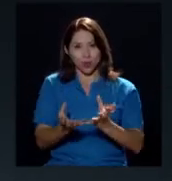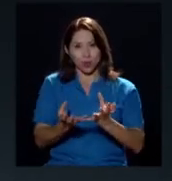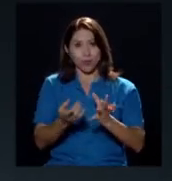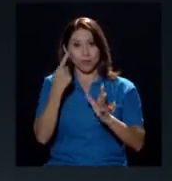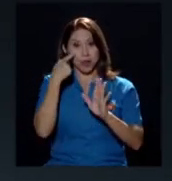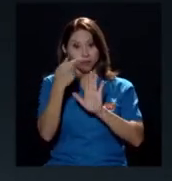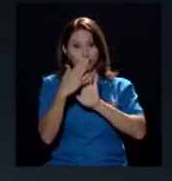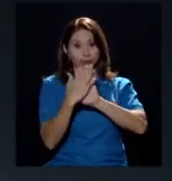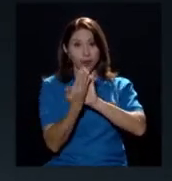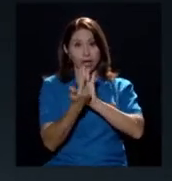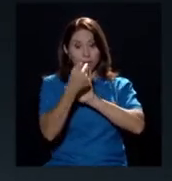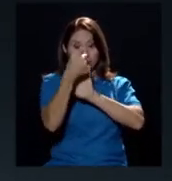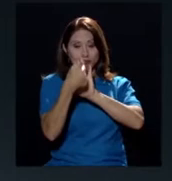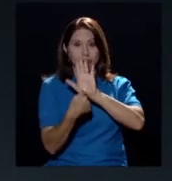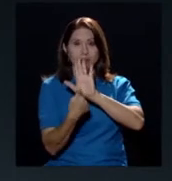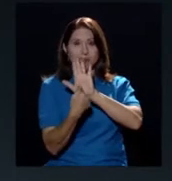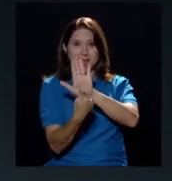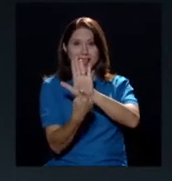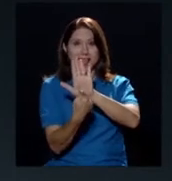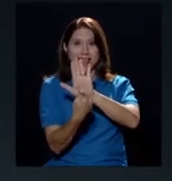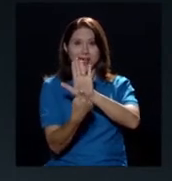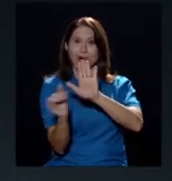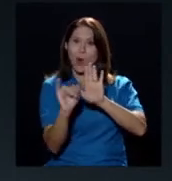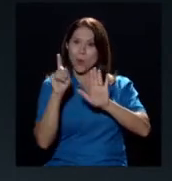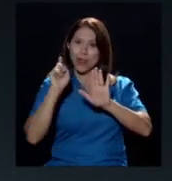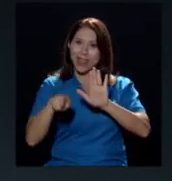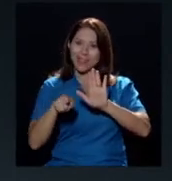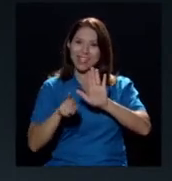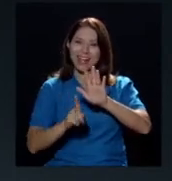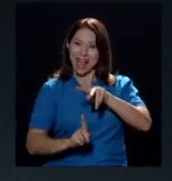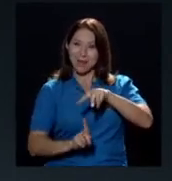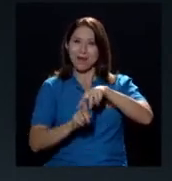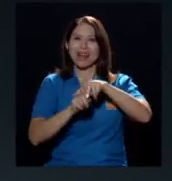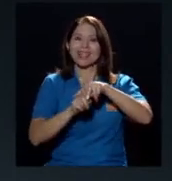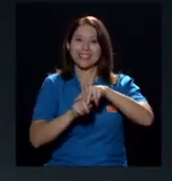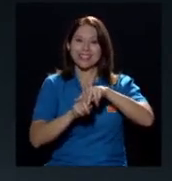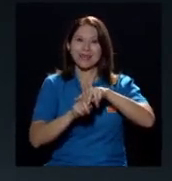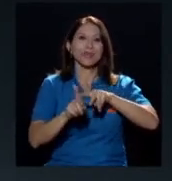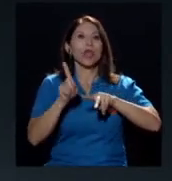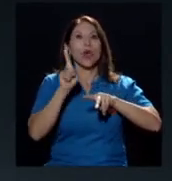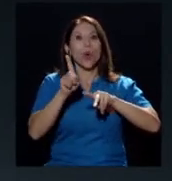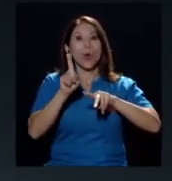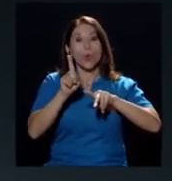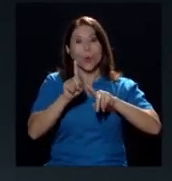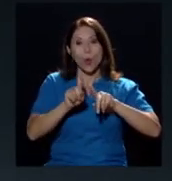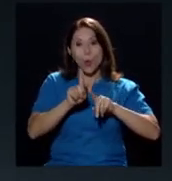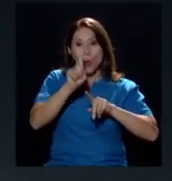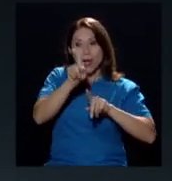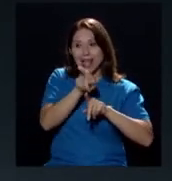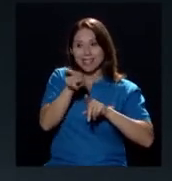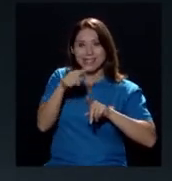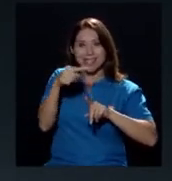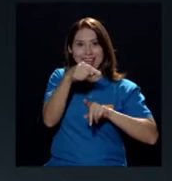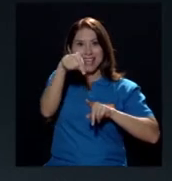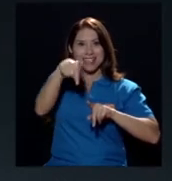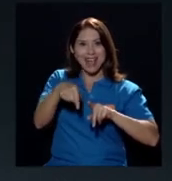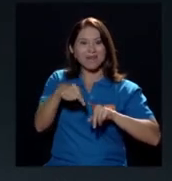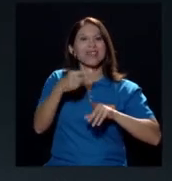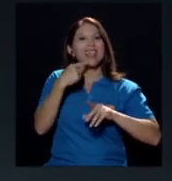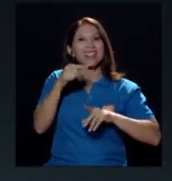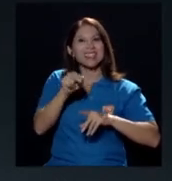aparece como debe ser una estrella de las direcciones y los vientos porque está